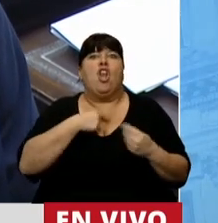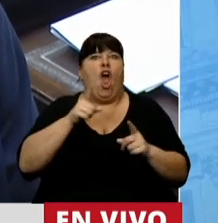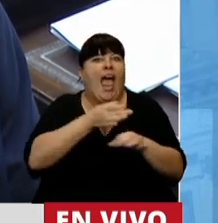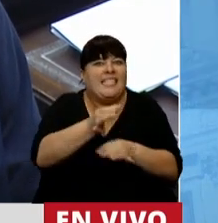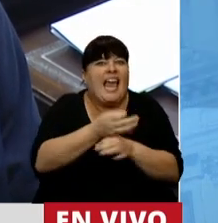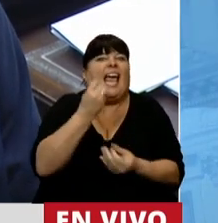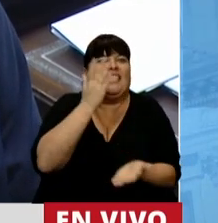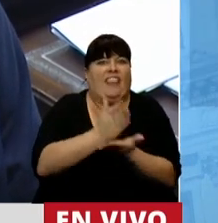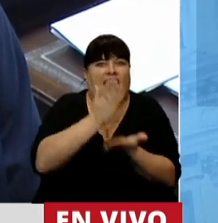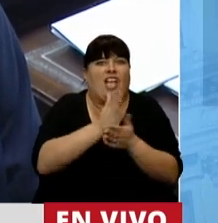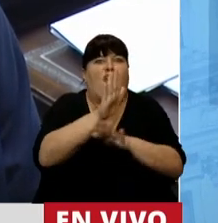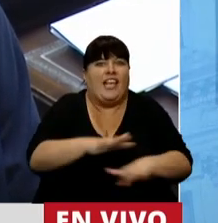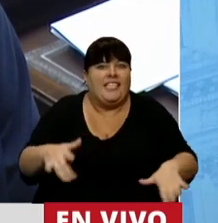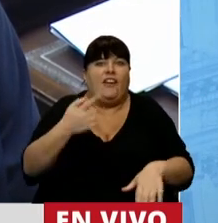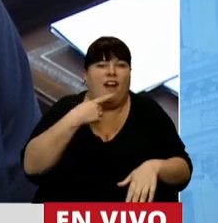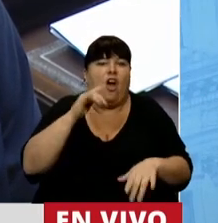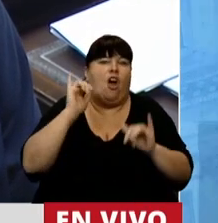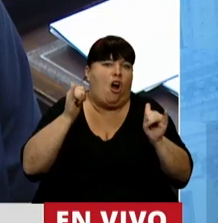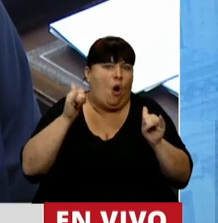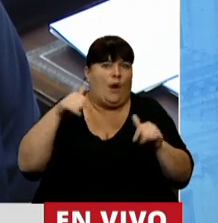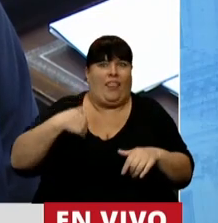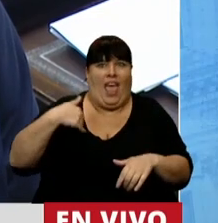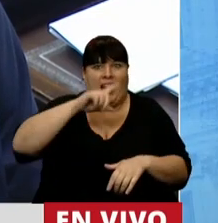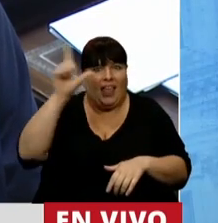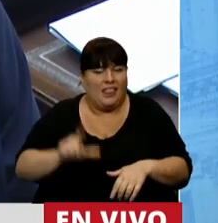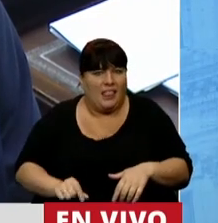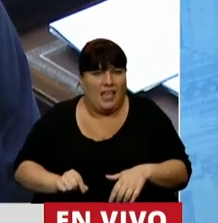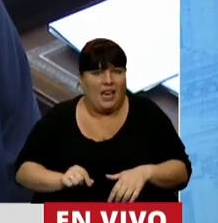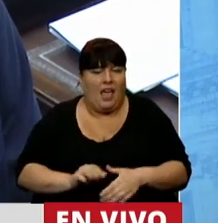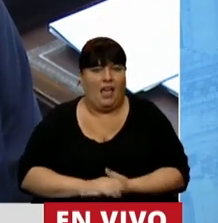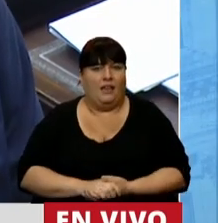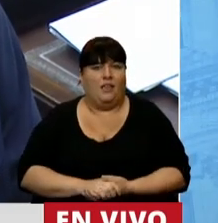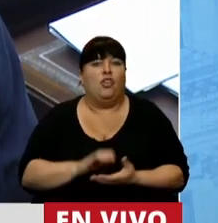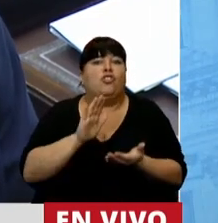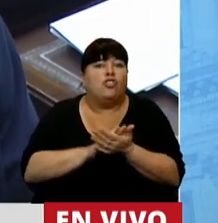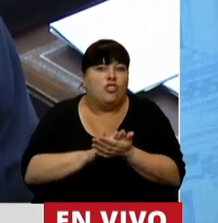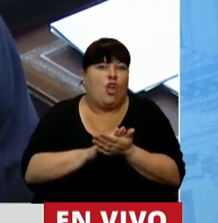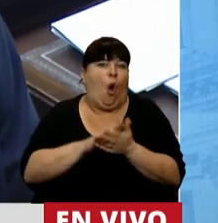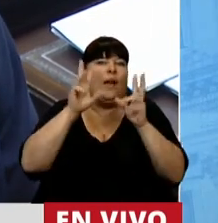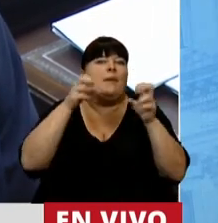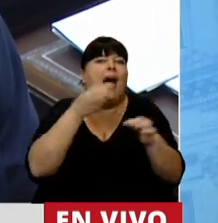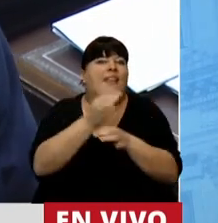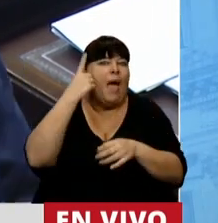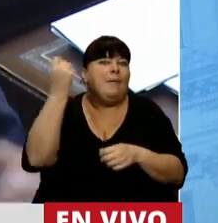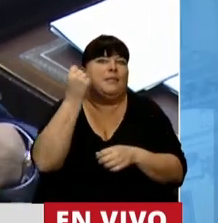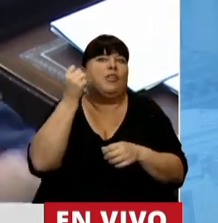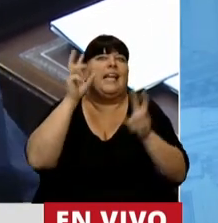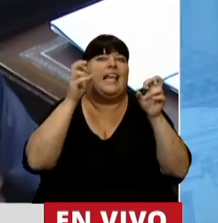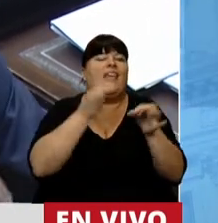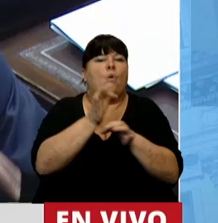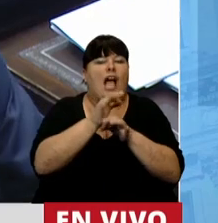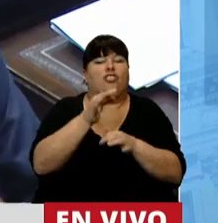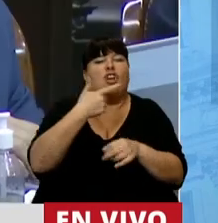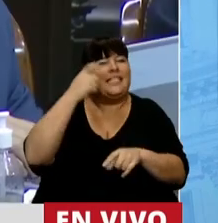enseñarle lo que es un derecho de los niños, niñas y jóvenes de nuestra patria en el marco de los núcleos de aprendizaje prioritario de la educación